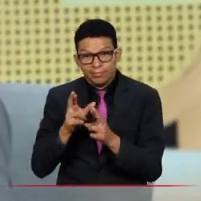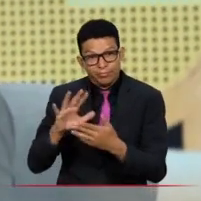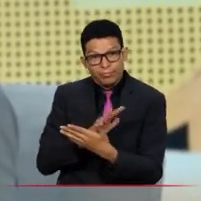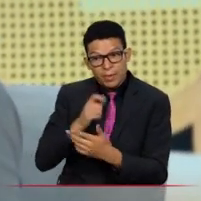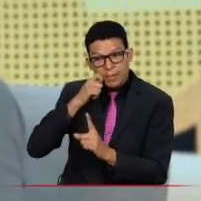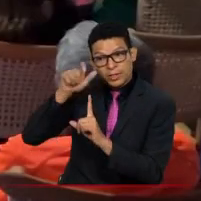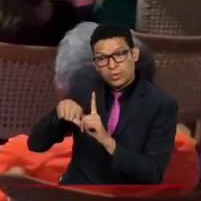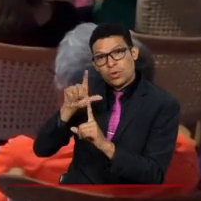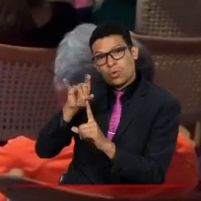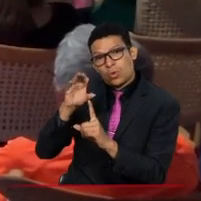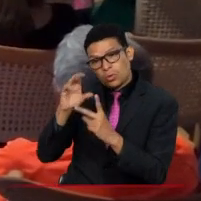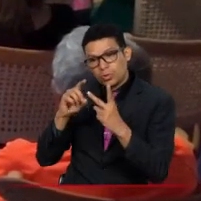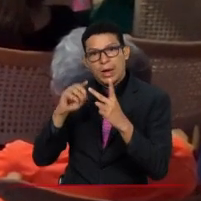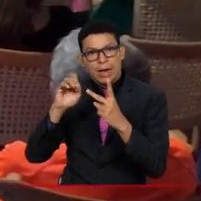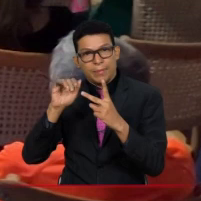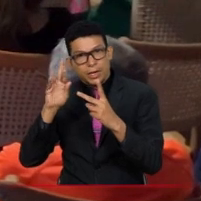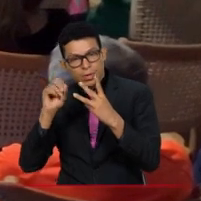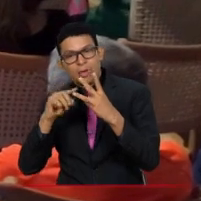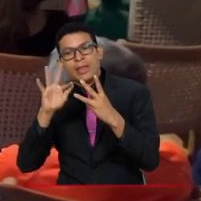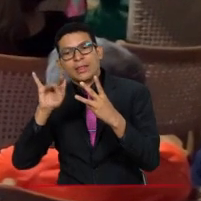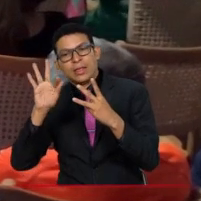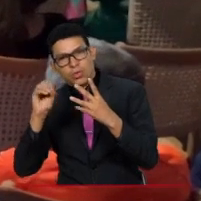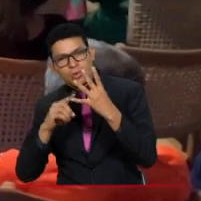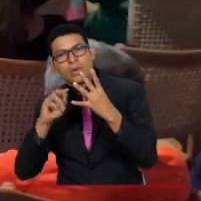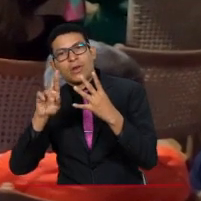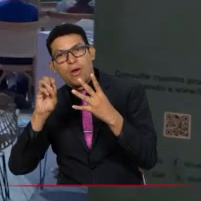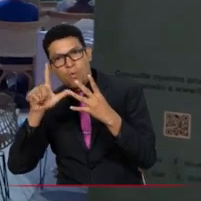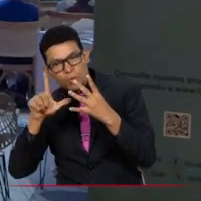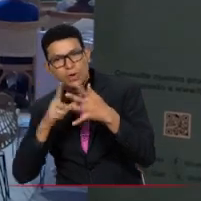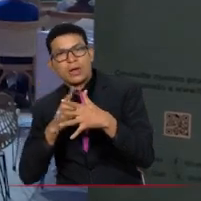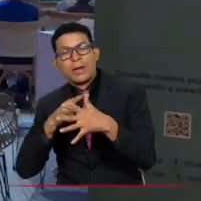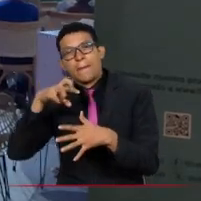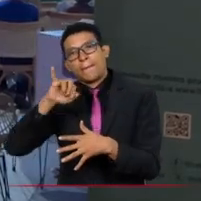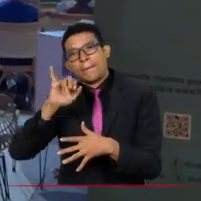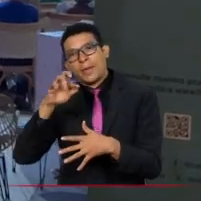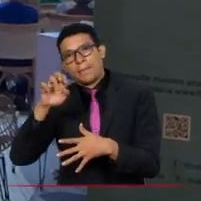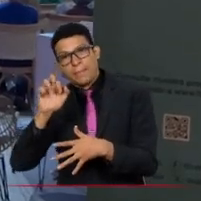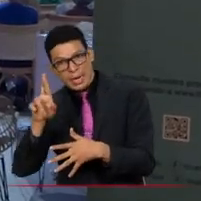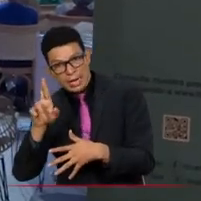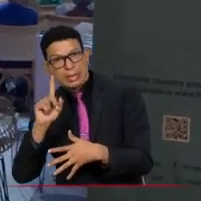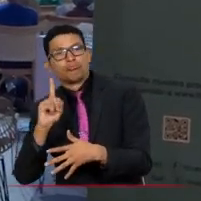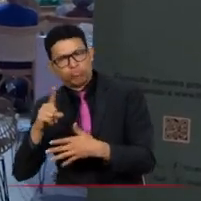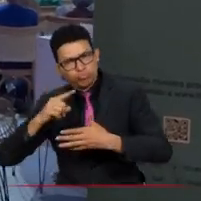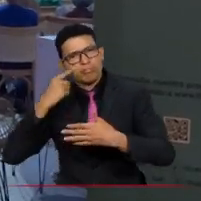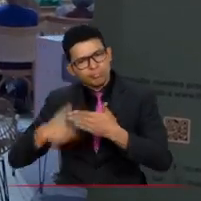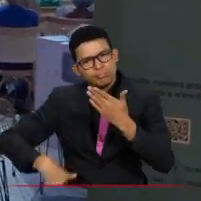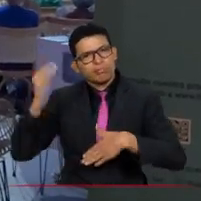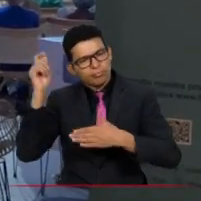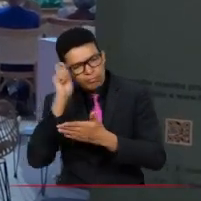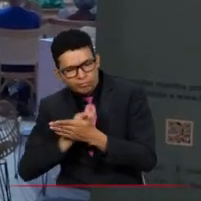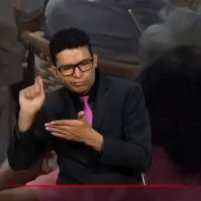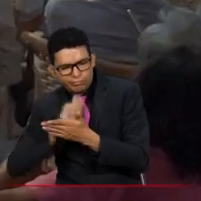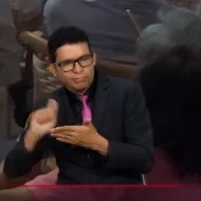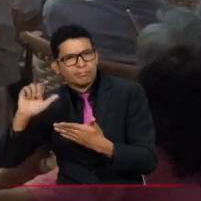Lucho Ramírez, Alberto Granados, Tito Cortés, Raúl López y hasta Piper Pimienta, quienes incursionaron en este género